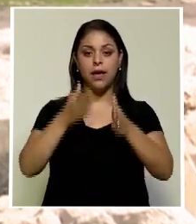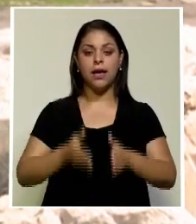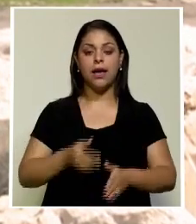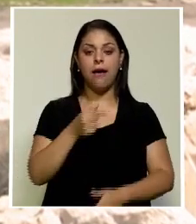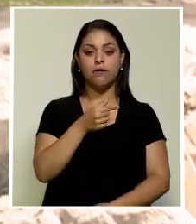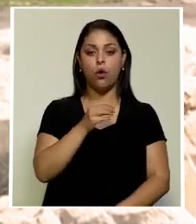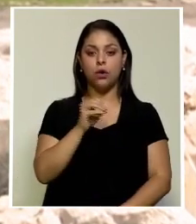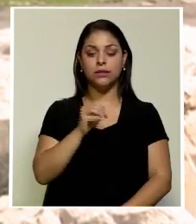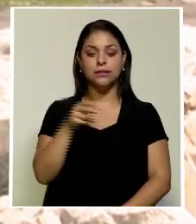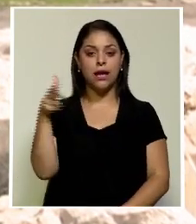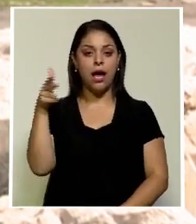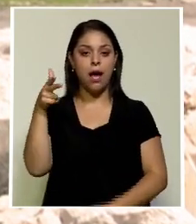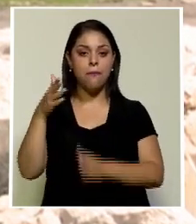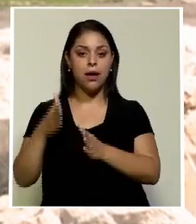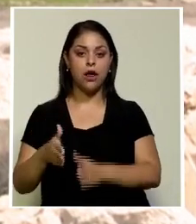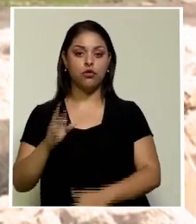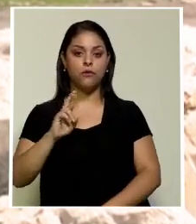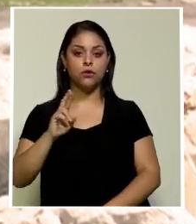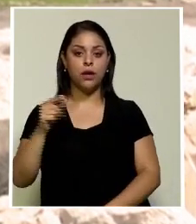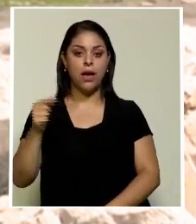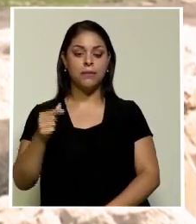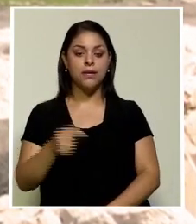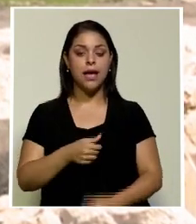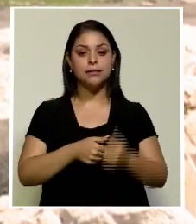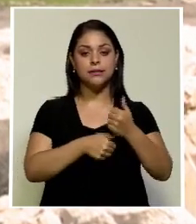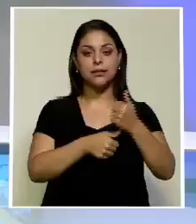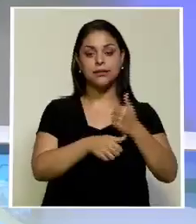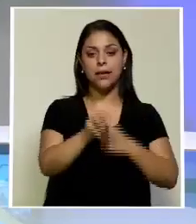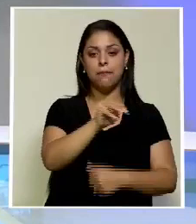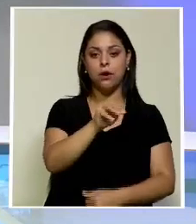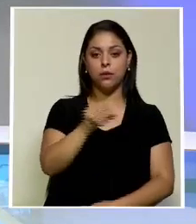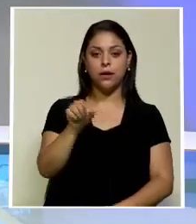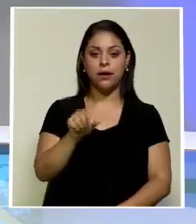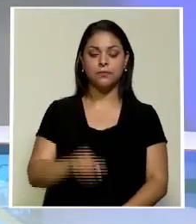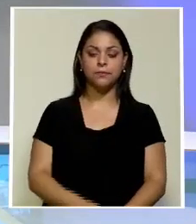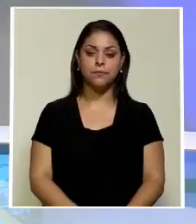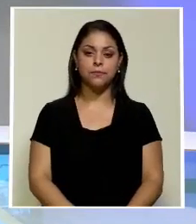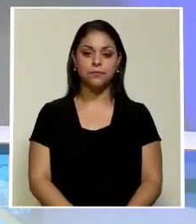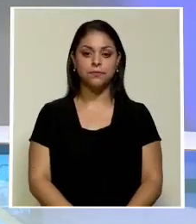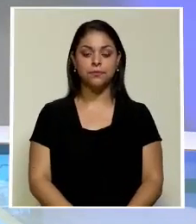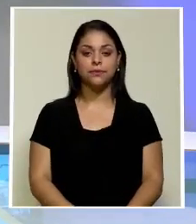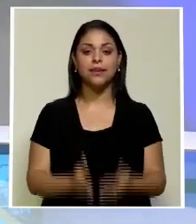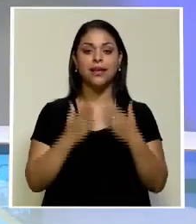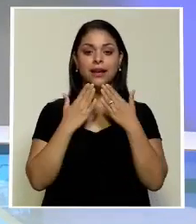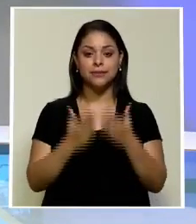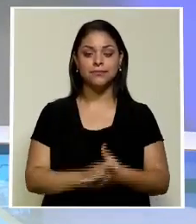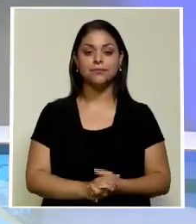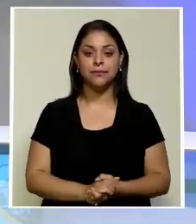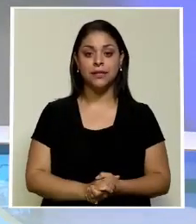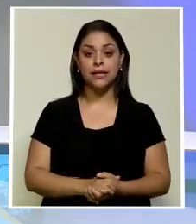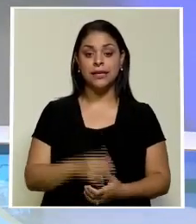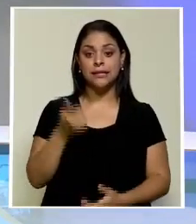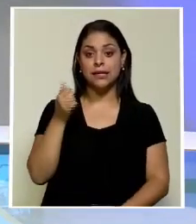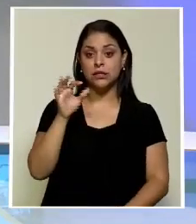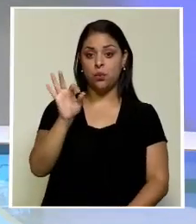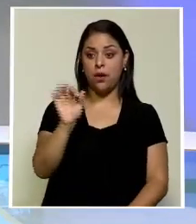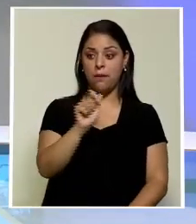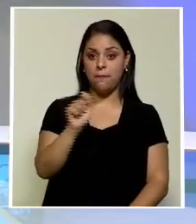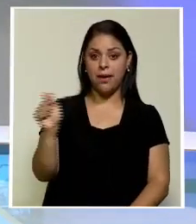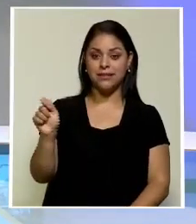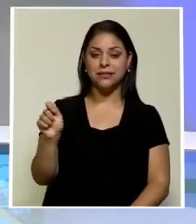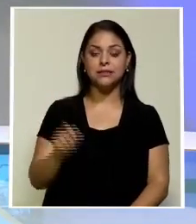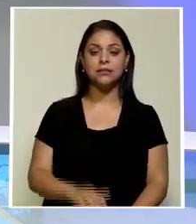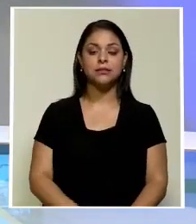de Roberto Gámez y la asistencia Marco Cardas. Tras 19 meses de no recibir cruceros,